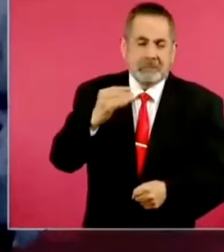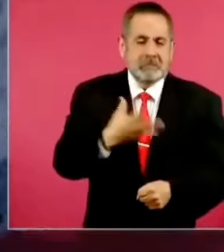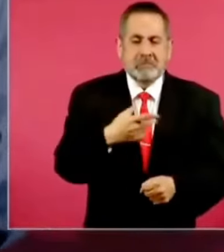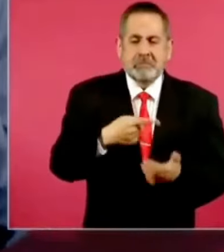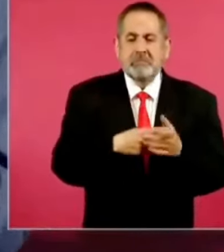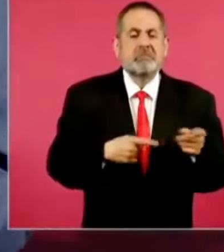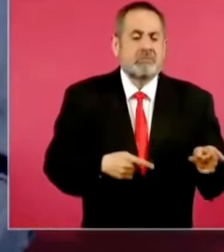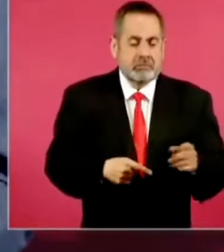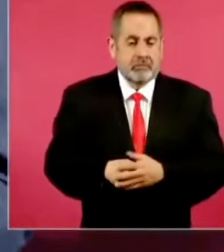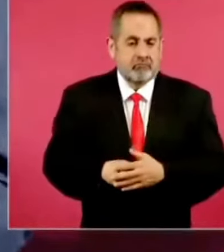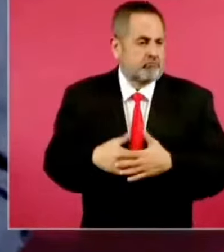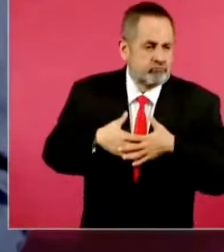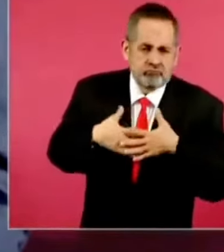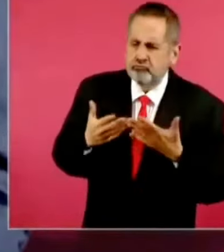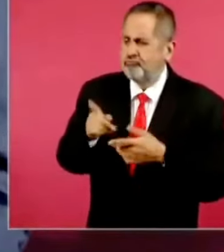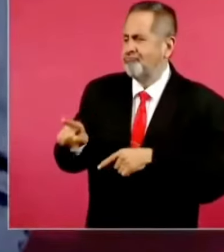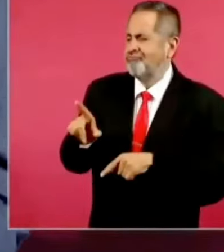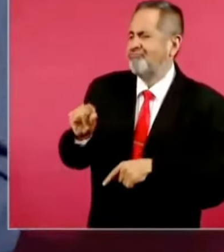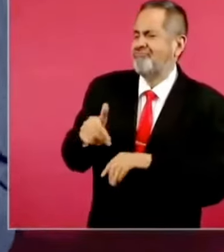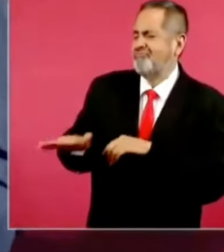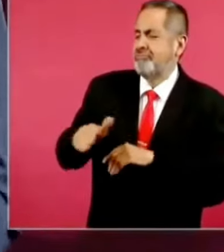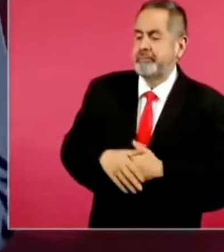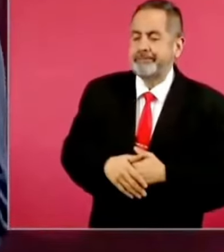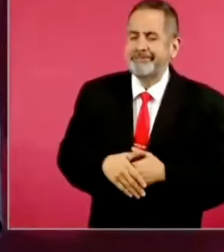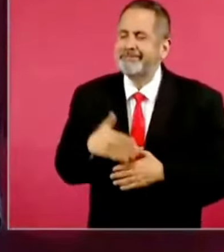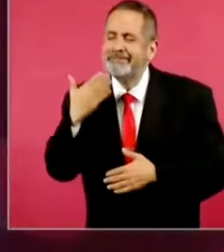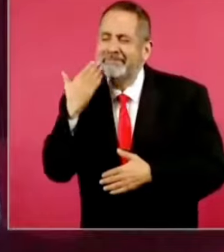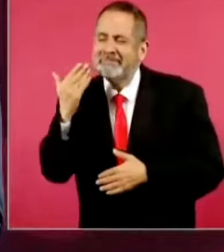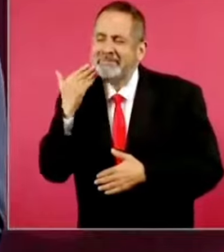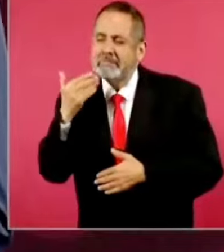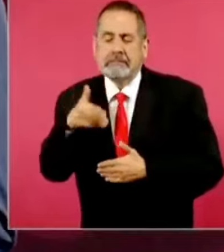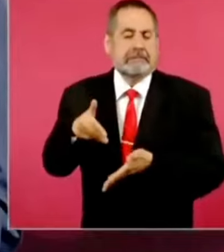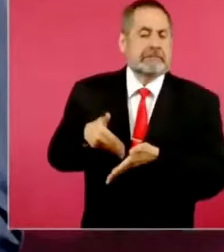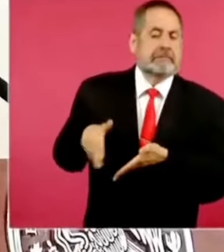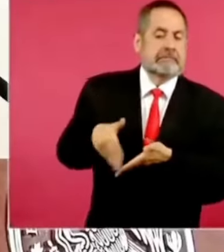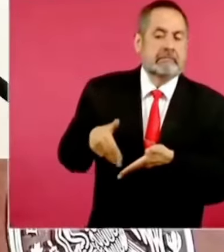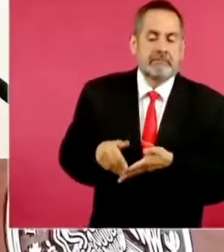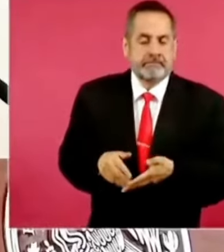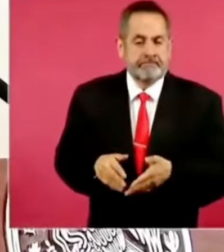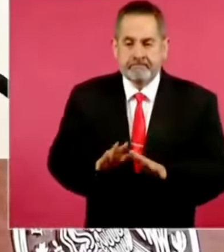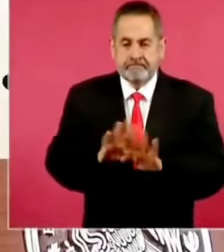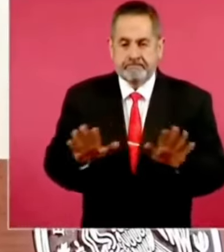se externaba. Entonces, ahora ya no